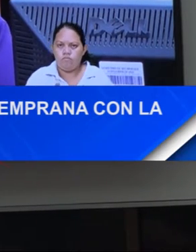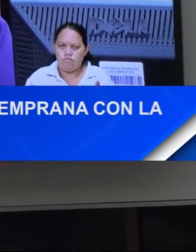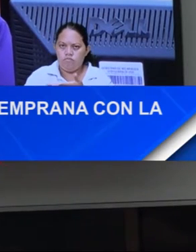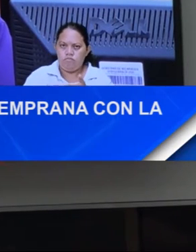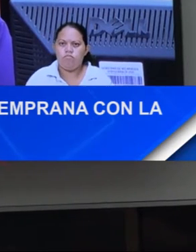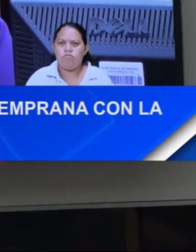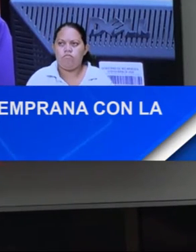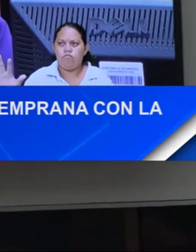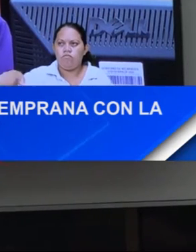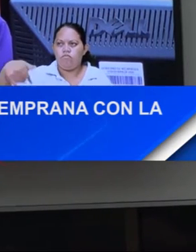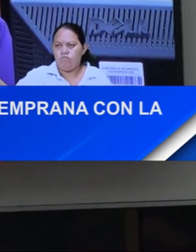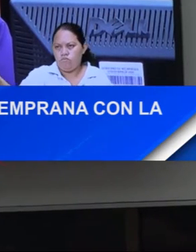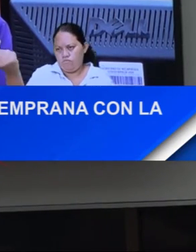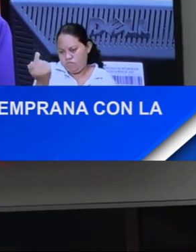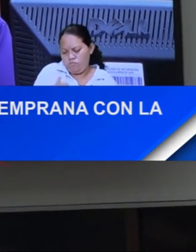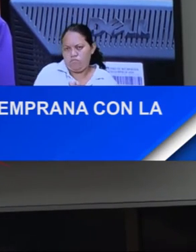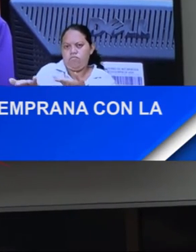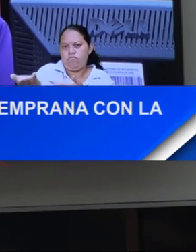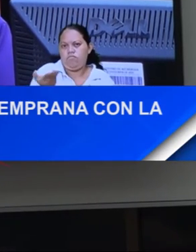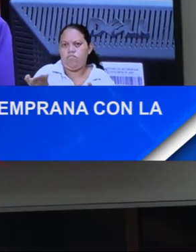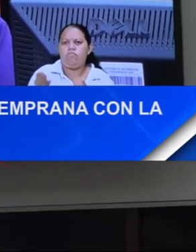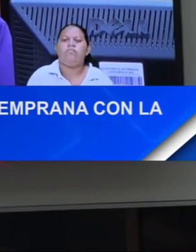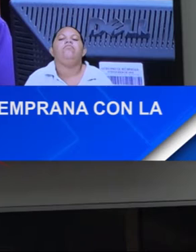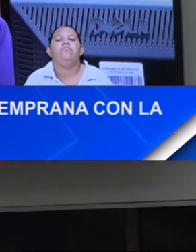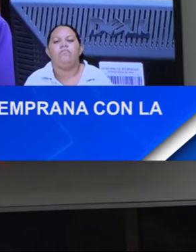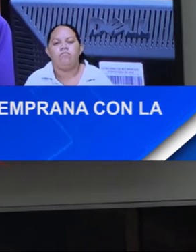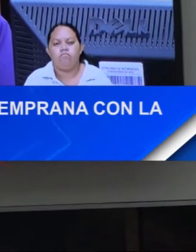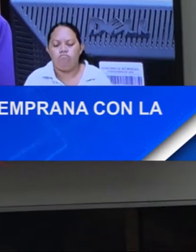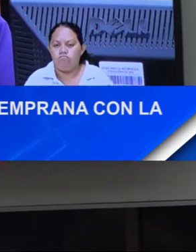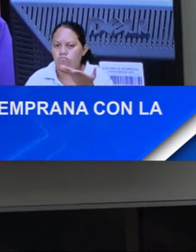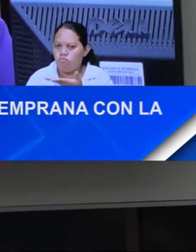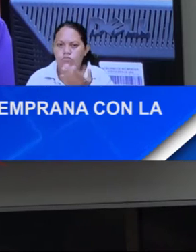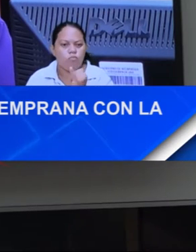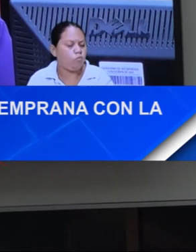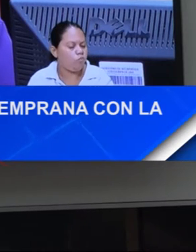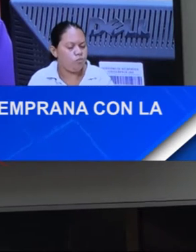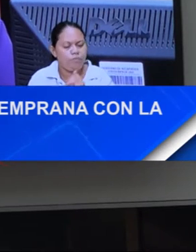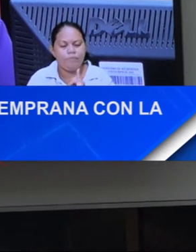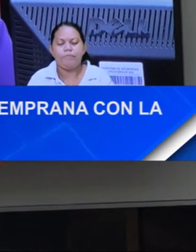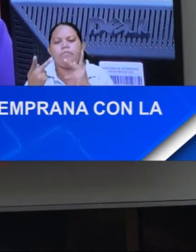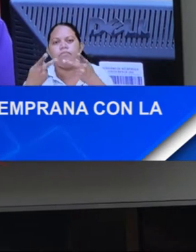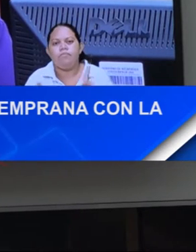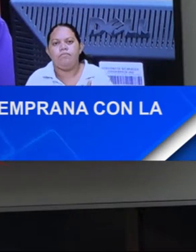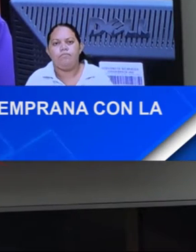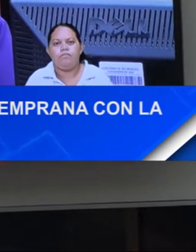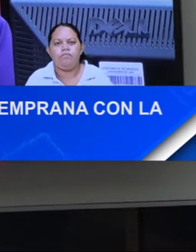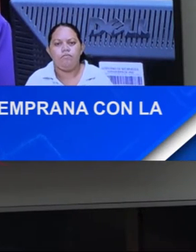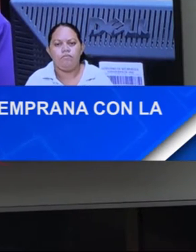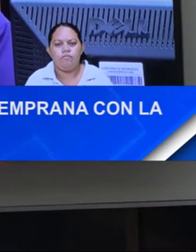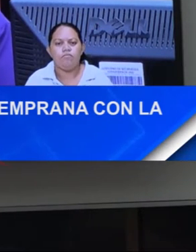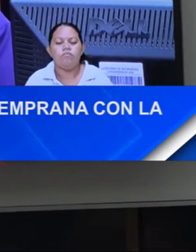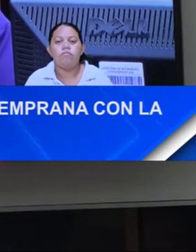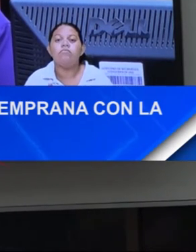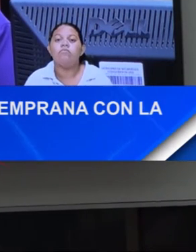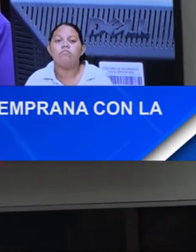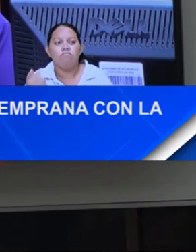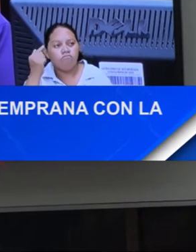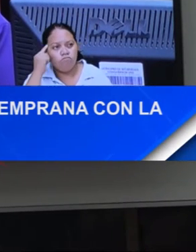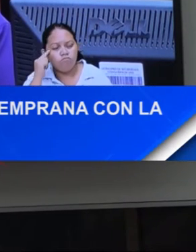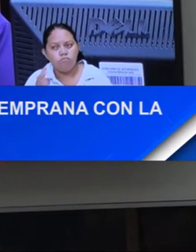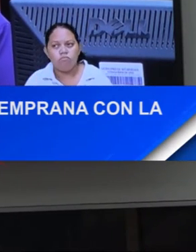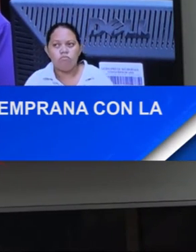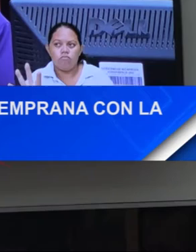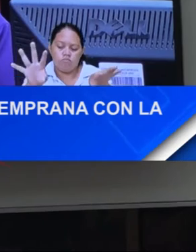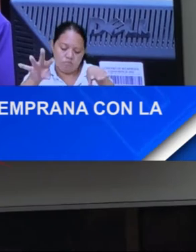de exportación e importación con aranceles preferenciales. Y lógicamente este